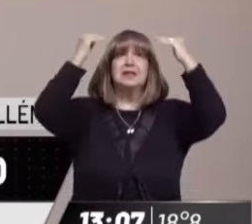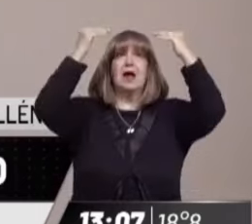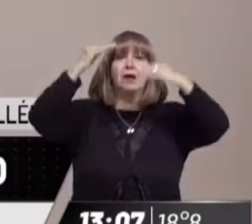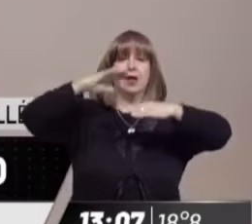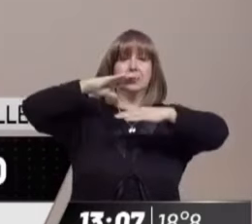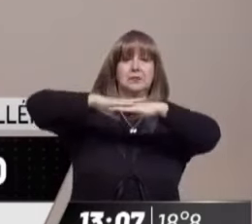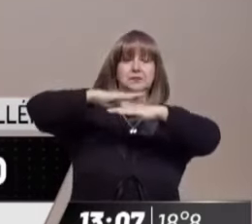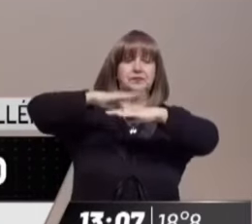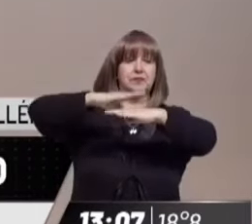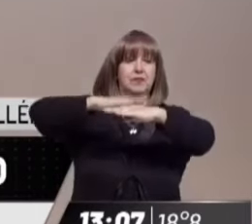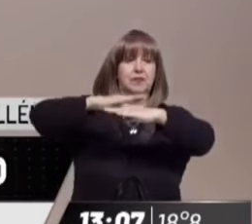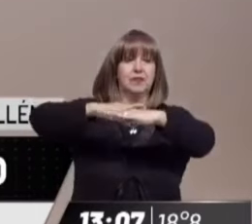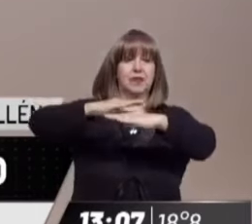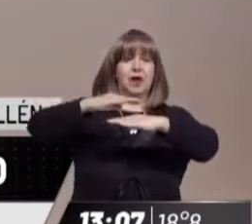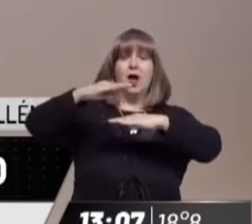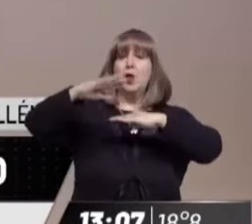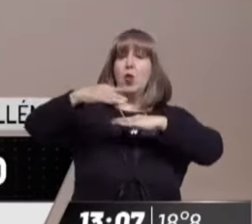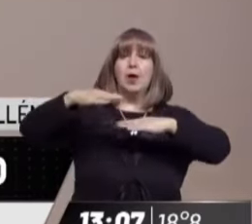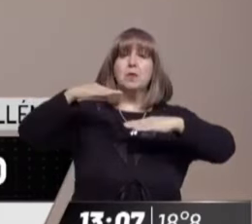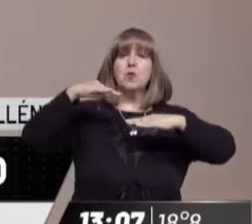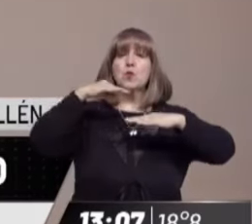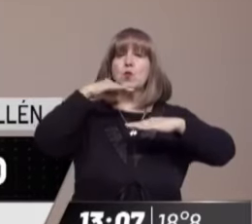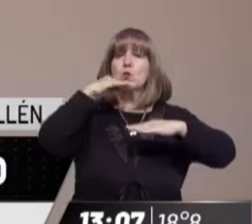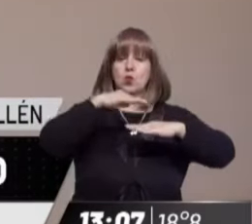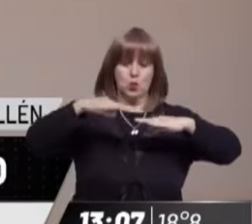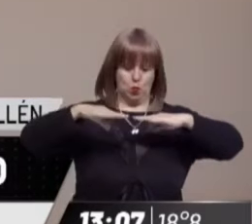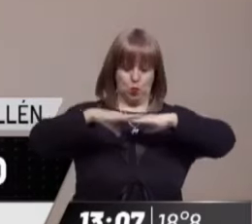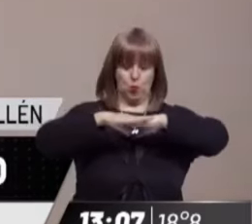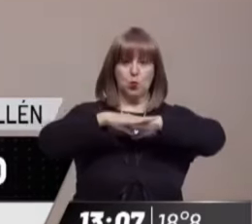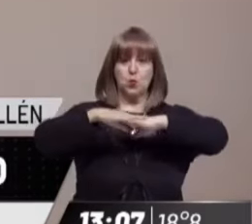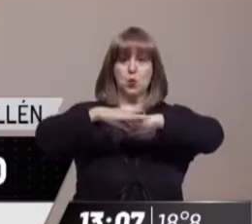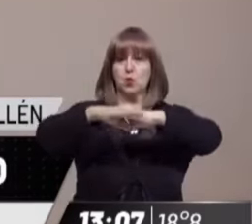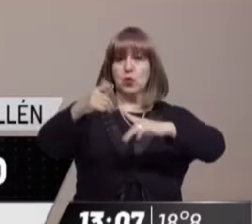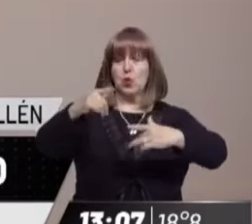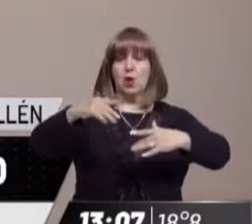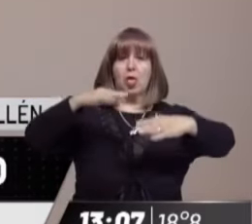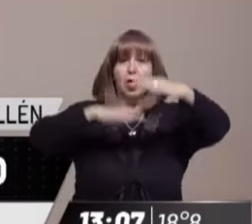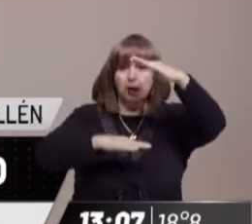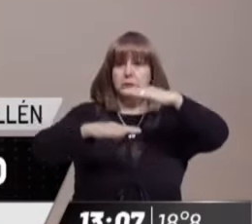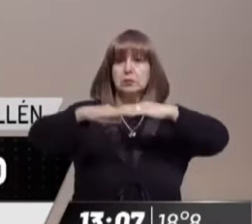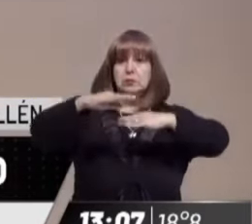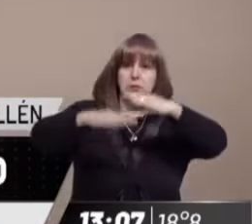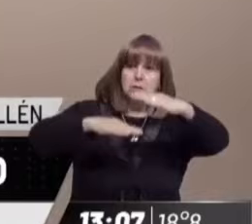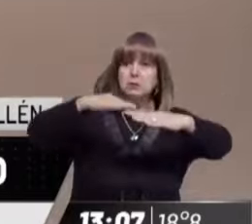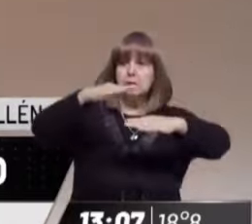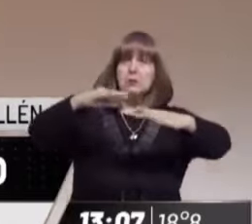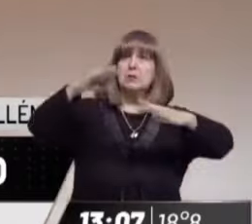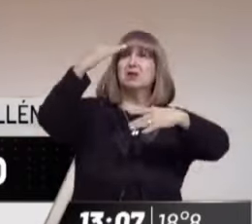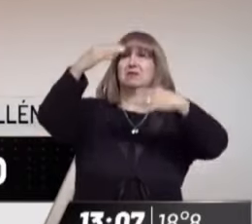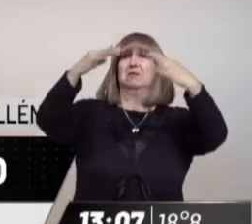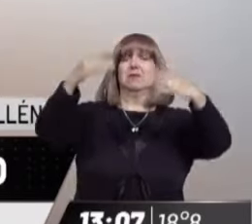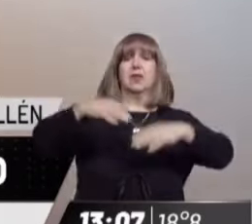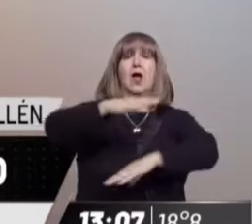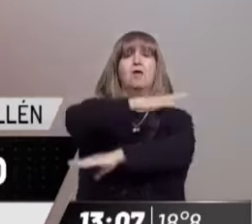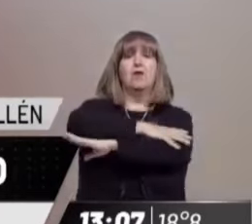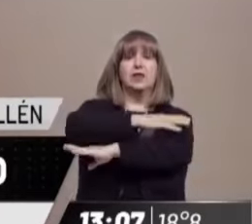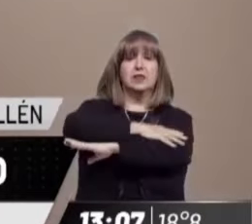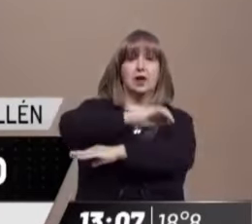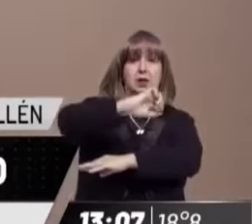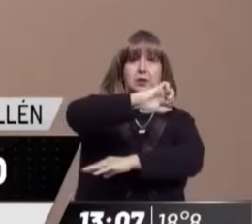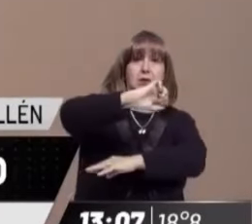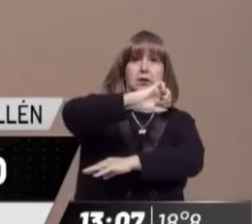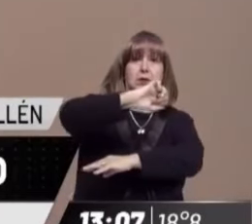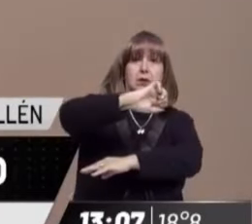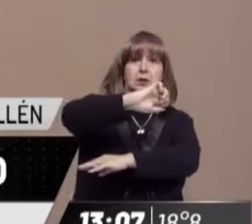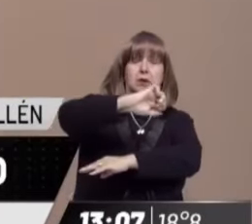estaban absolutamente mal colocadas. Reclama, se queja, muestra su bronca de que las ventanas también presentaban